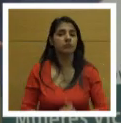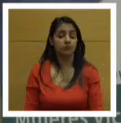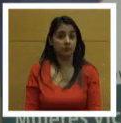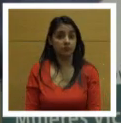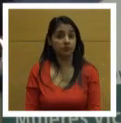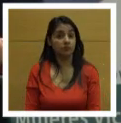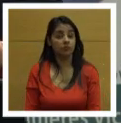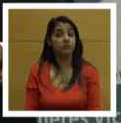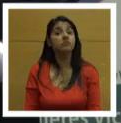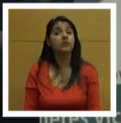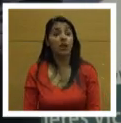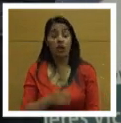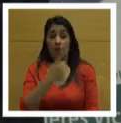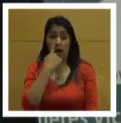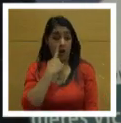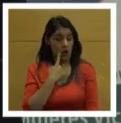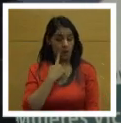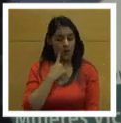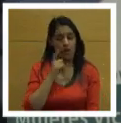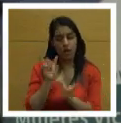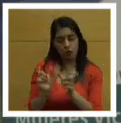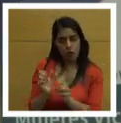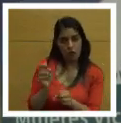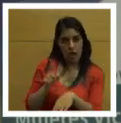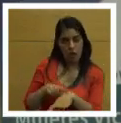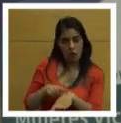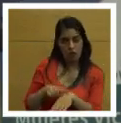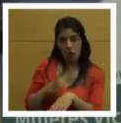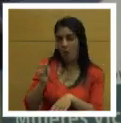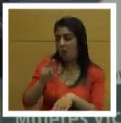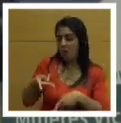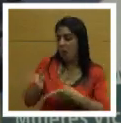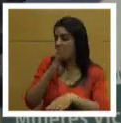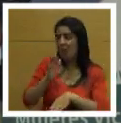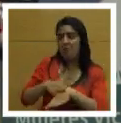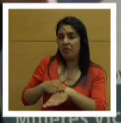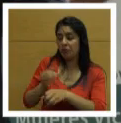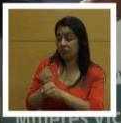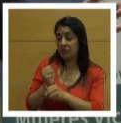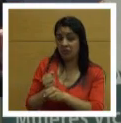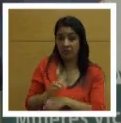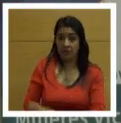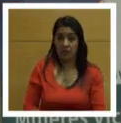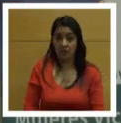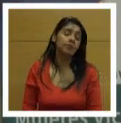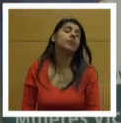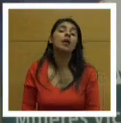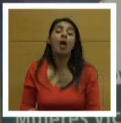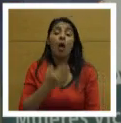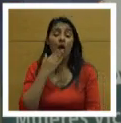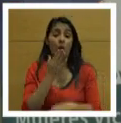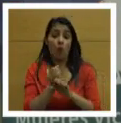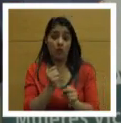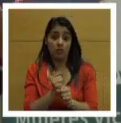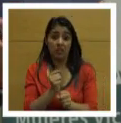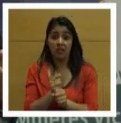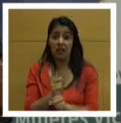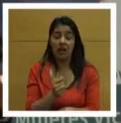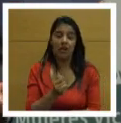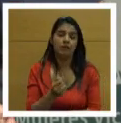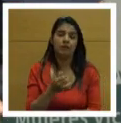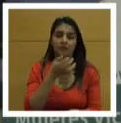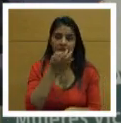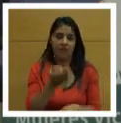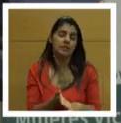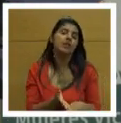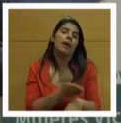Él le controla los horarios, no la deja trabajar. Cuando está trabajando utiliza menciones y calificativos propios de